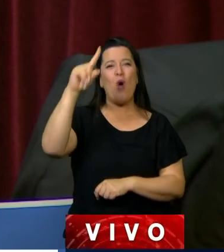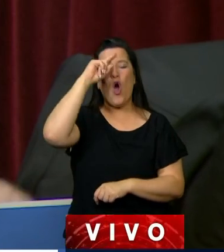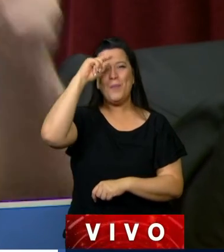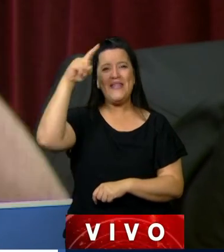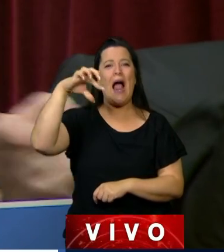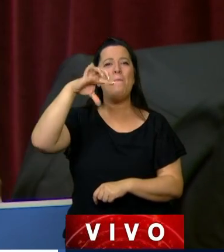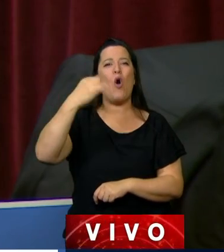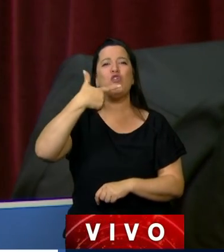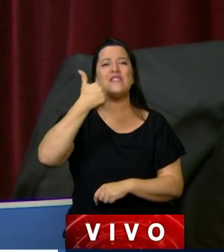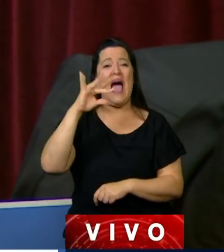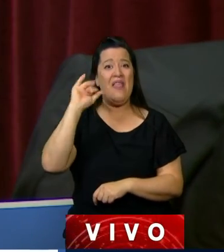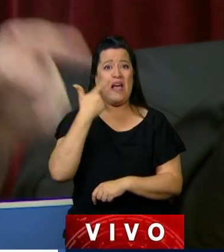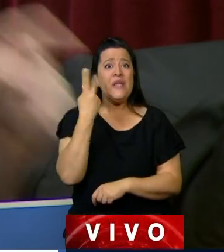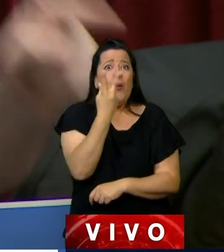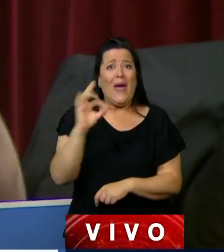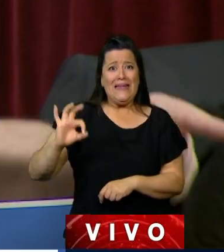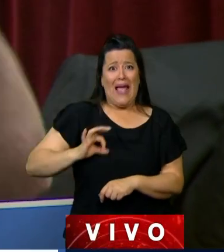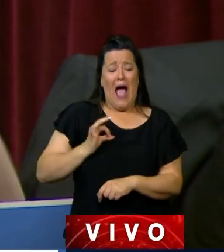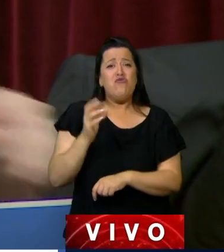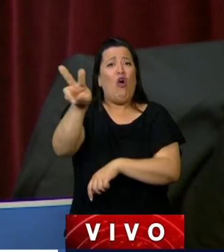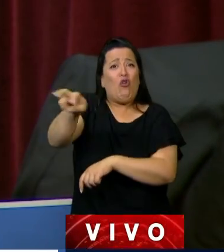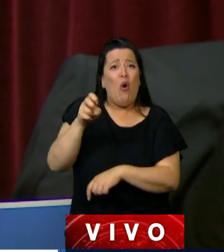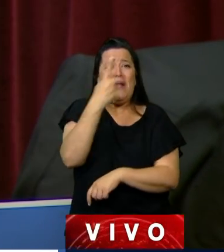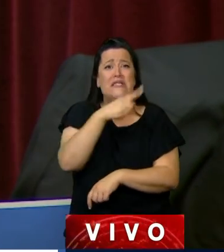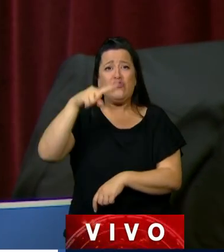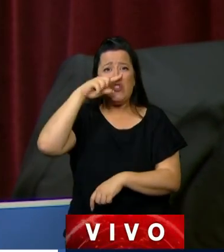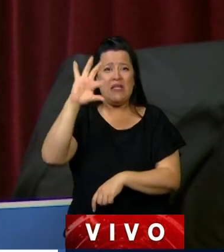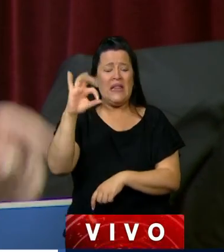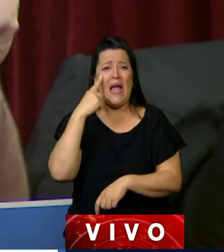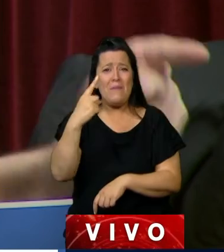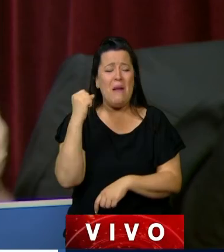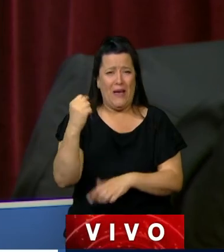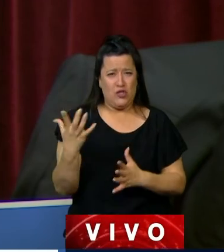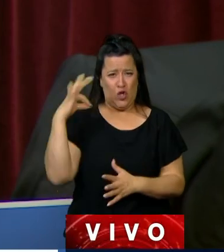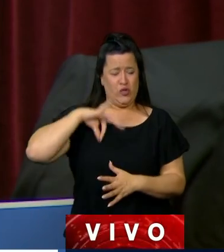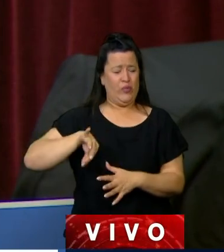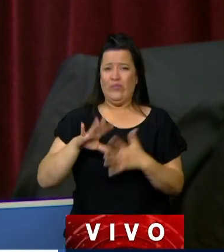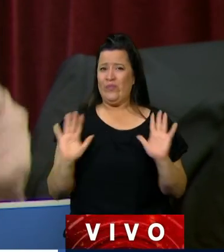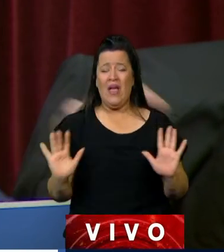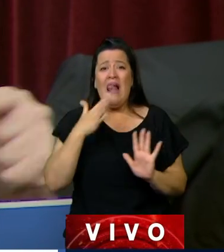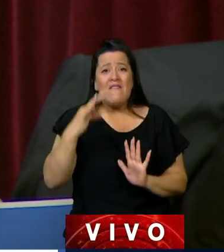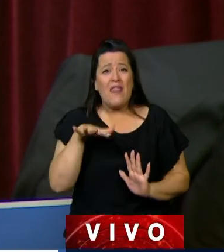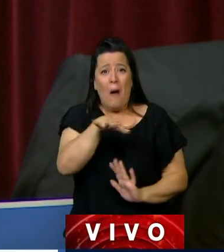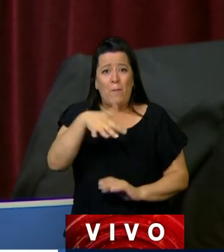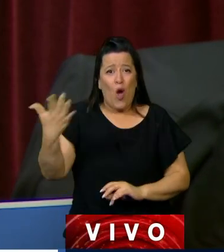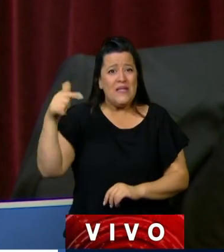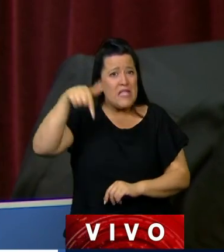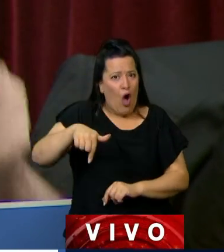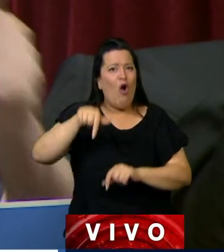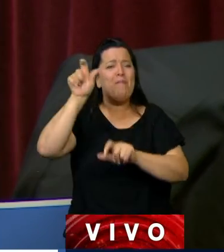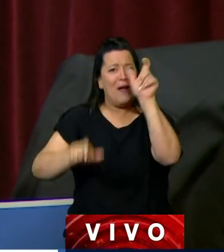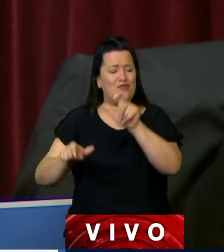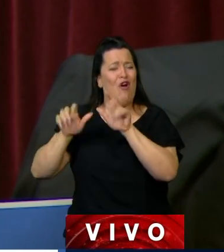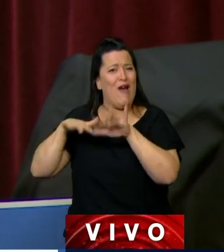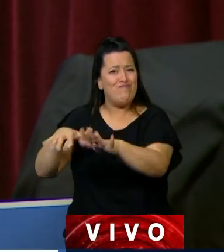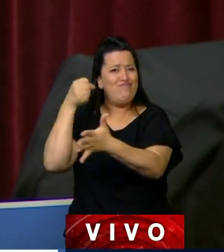Posadas, hace 20 años que trabajan y cobran 170.000 pesos. Residentes en la provincia de Buenos Aires que hoy están luchando,